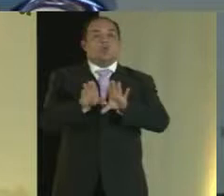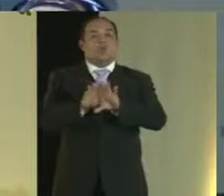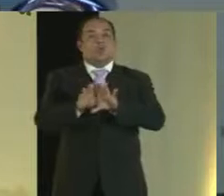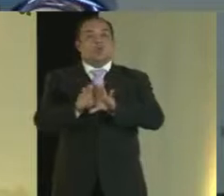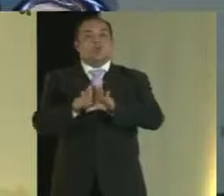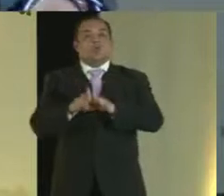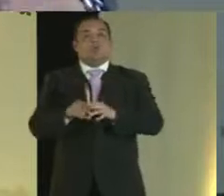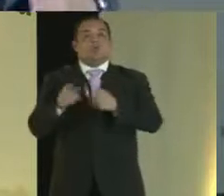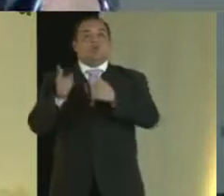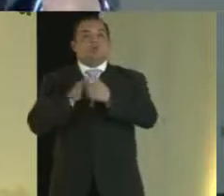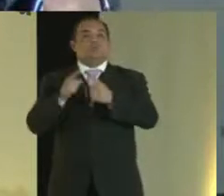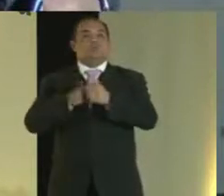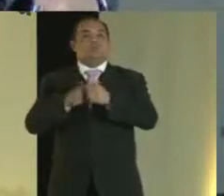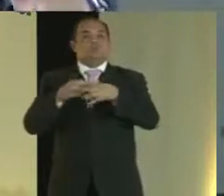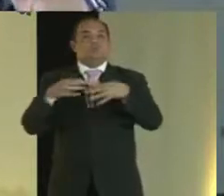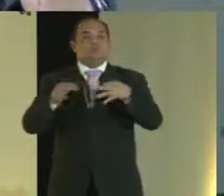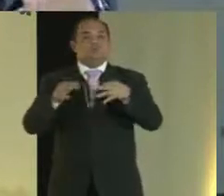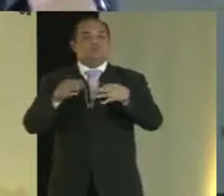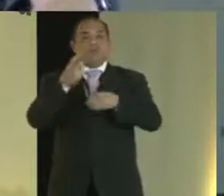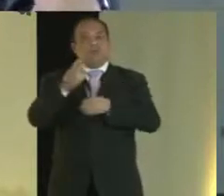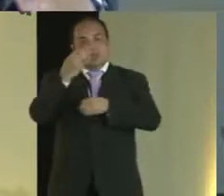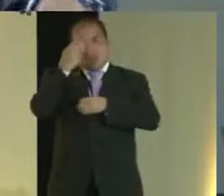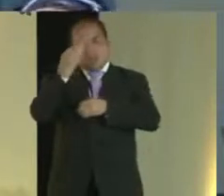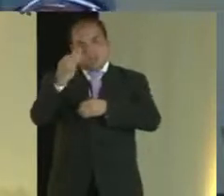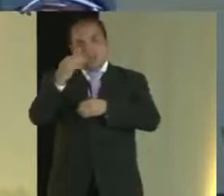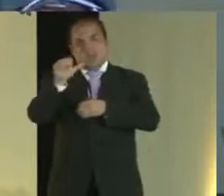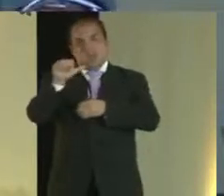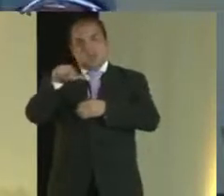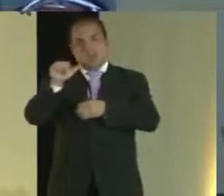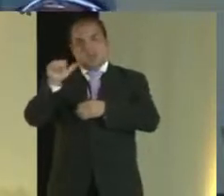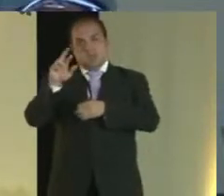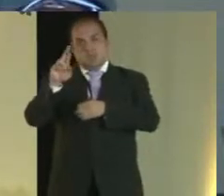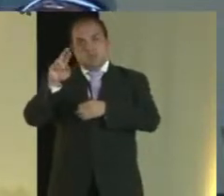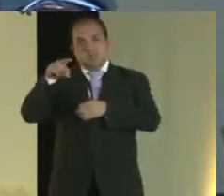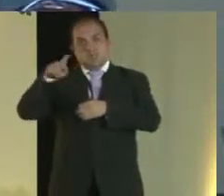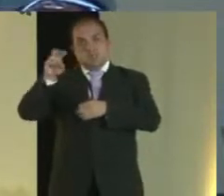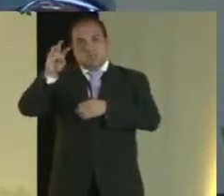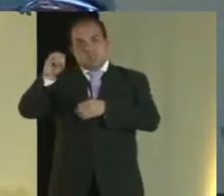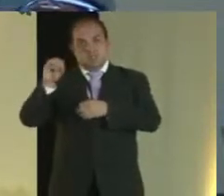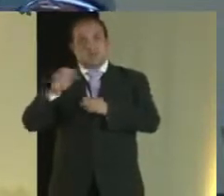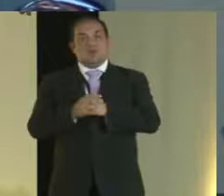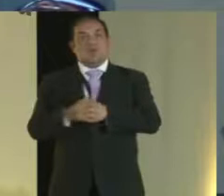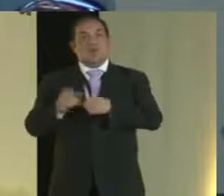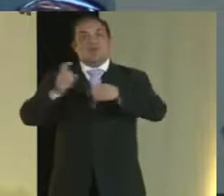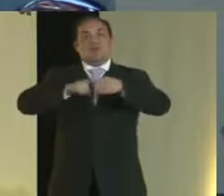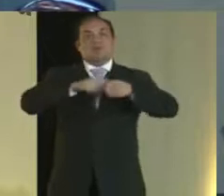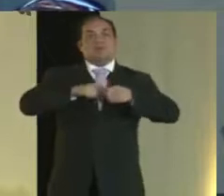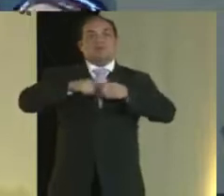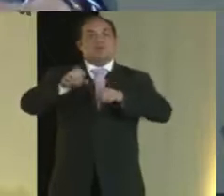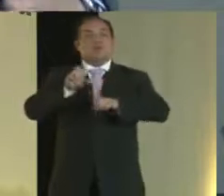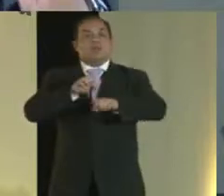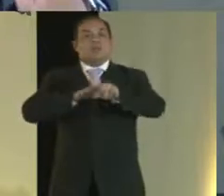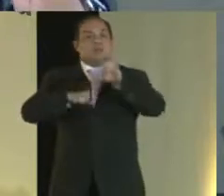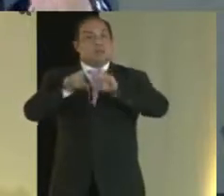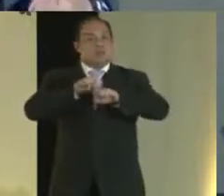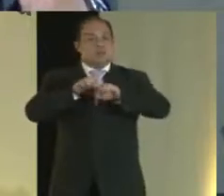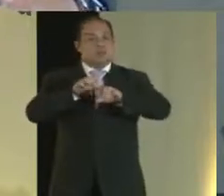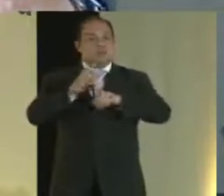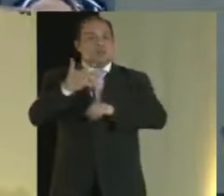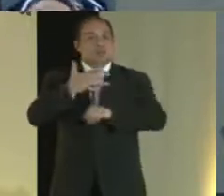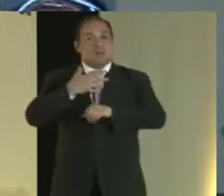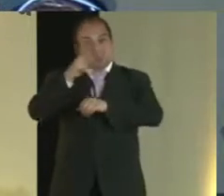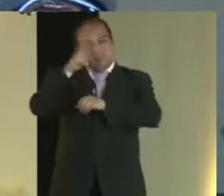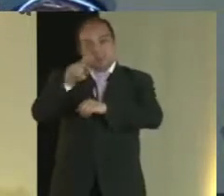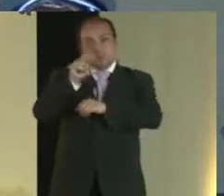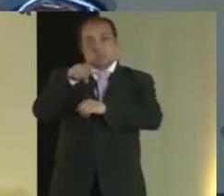principio fundador, esto fue sobre todo en la época del anarquismo, a una integración corporativa que se dio en